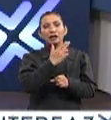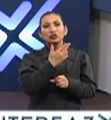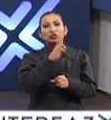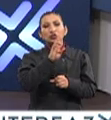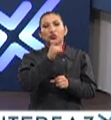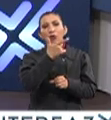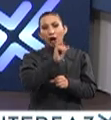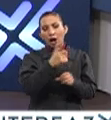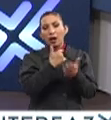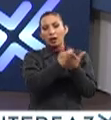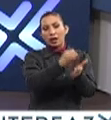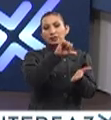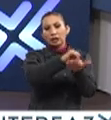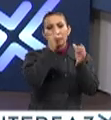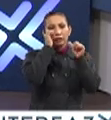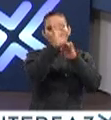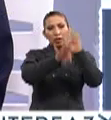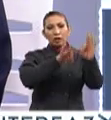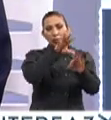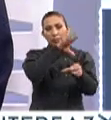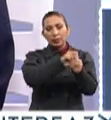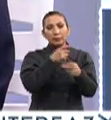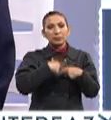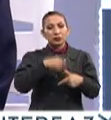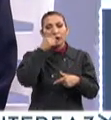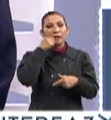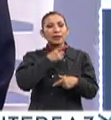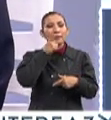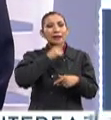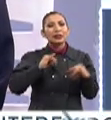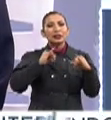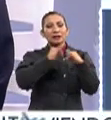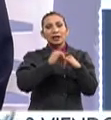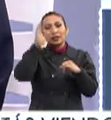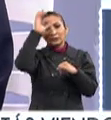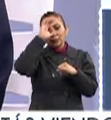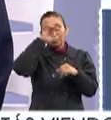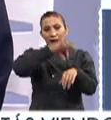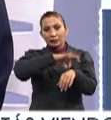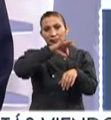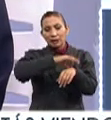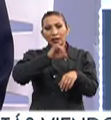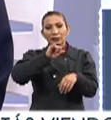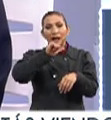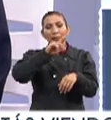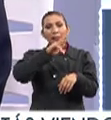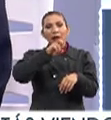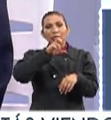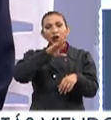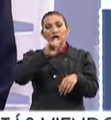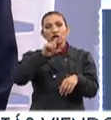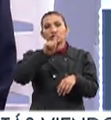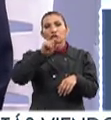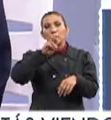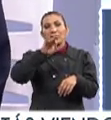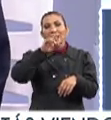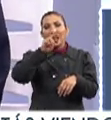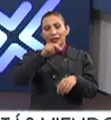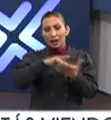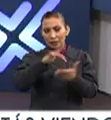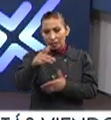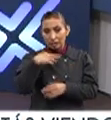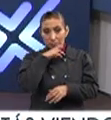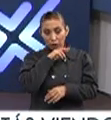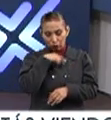Fonseca, colaboradora del Centro de Atención Integral del Paciente con Diabetes del Instituto Nacional de Ciencias Médicas Salvador Subirán, por esa información. Gracias.